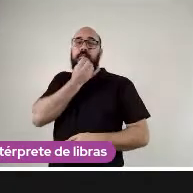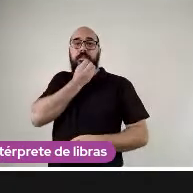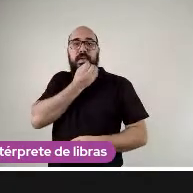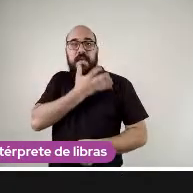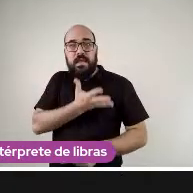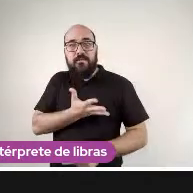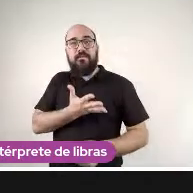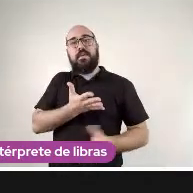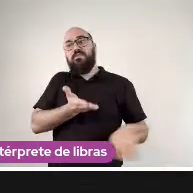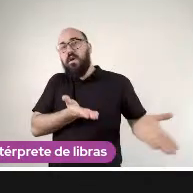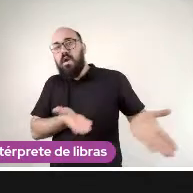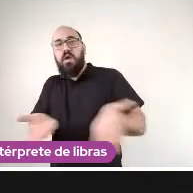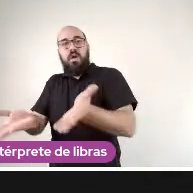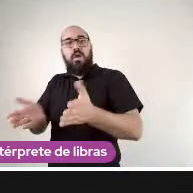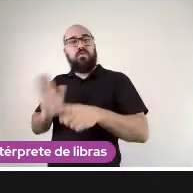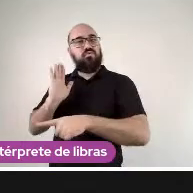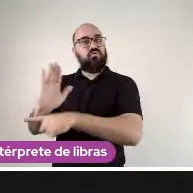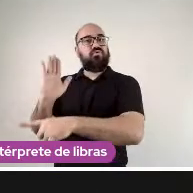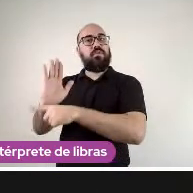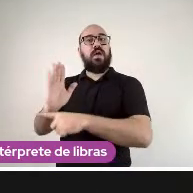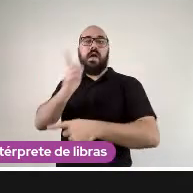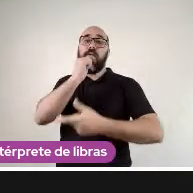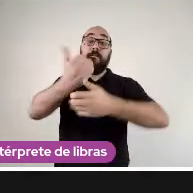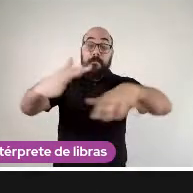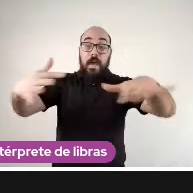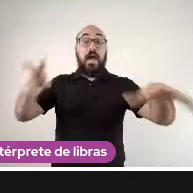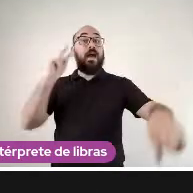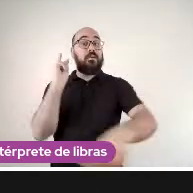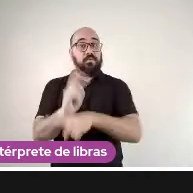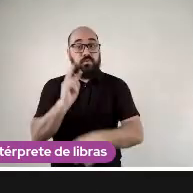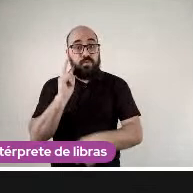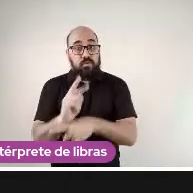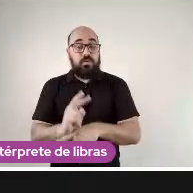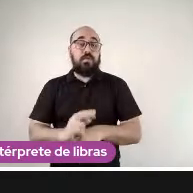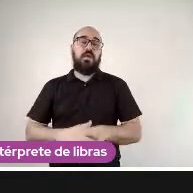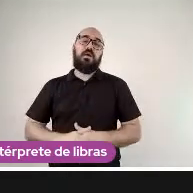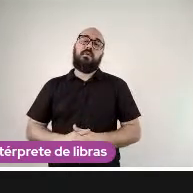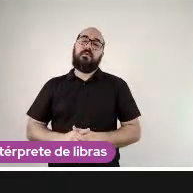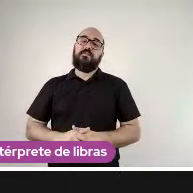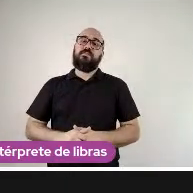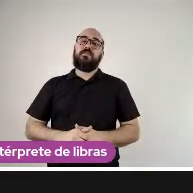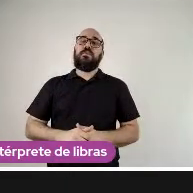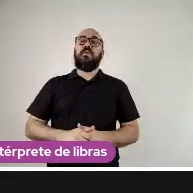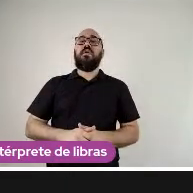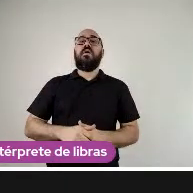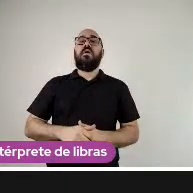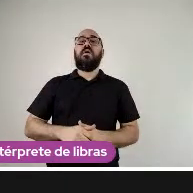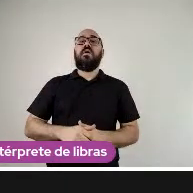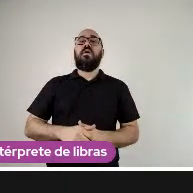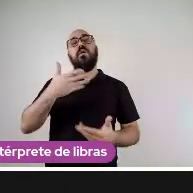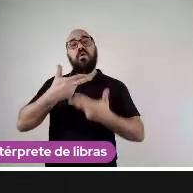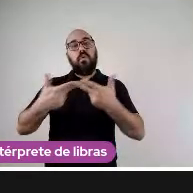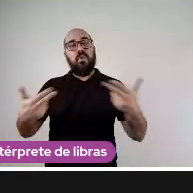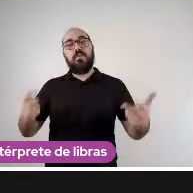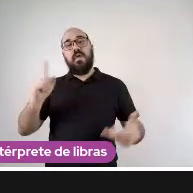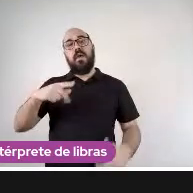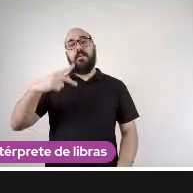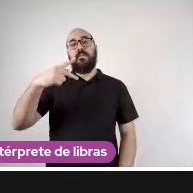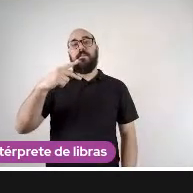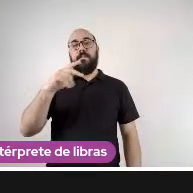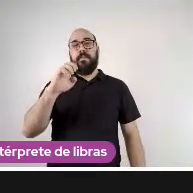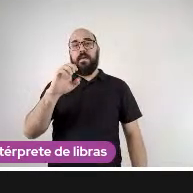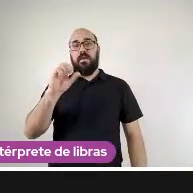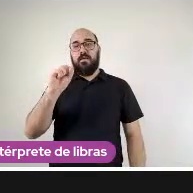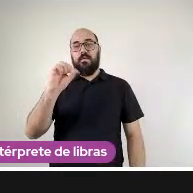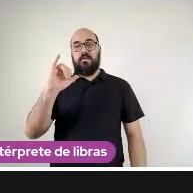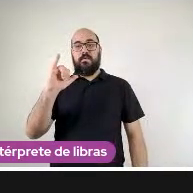que existen en Formentera y en Ibiza. Son, bueno, es una especie que atrapa mucho carbono y están ayudando